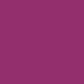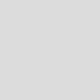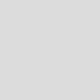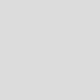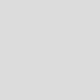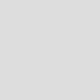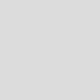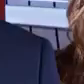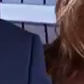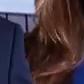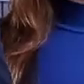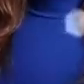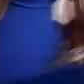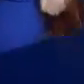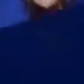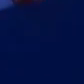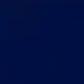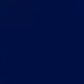www.elgranfinde.com.